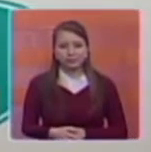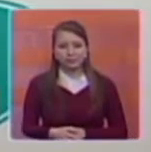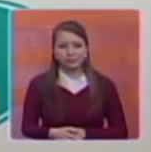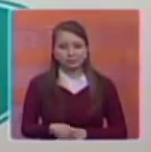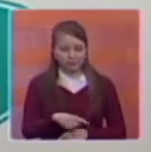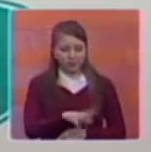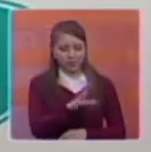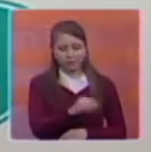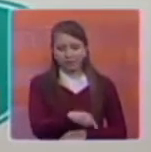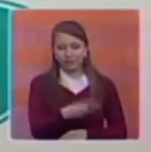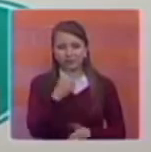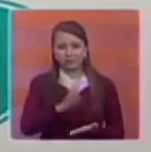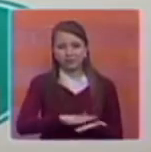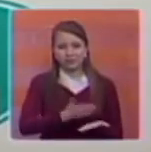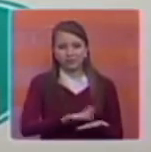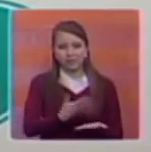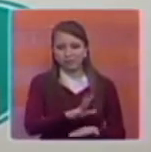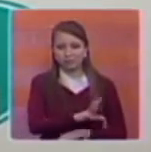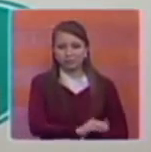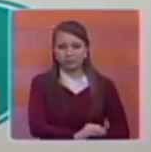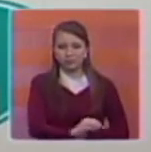apagar.